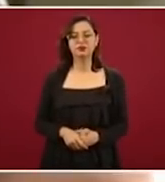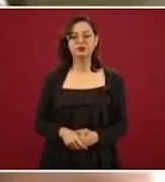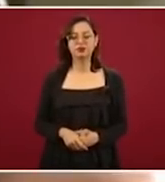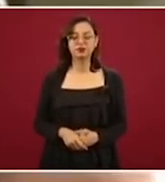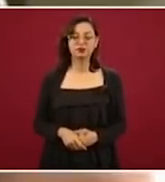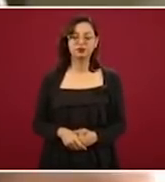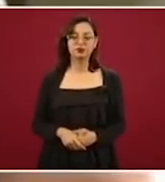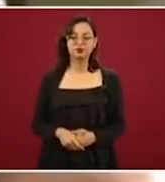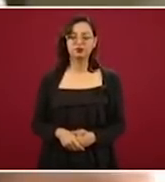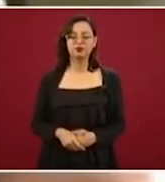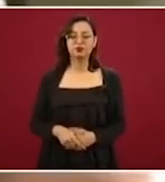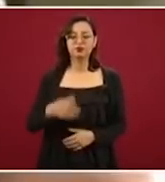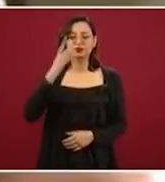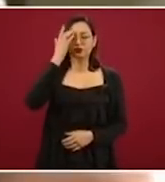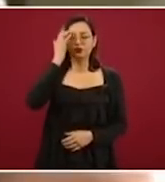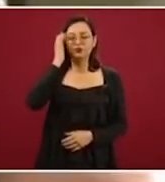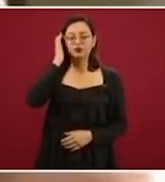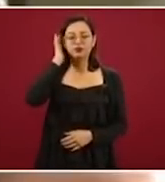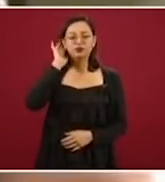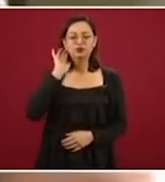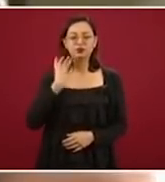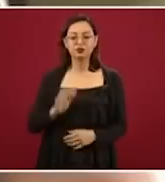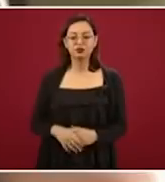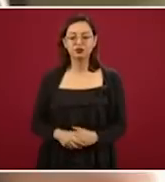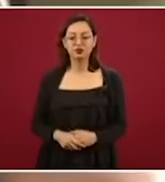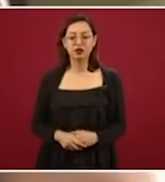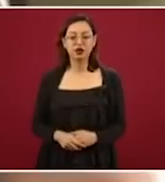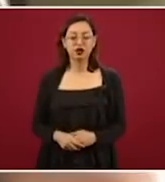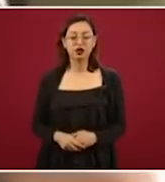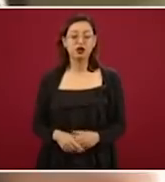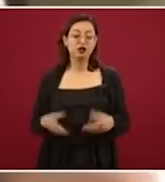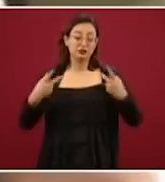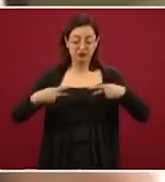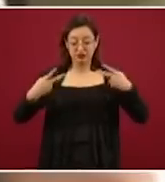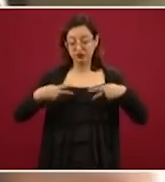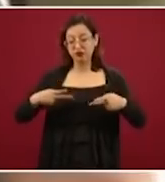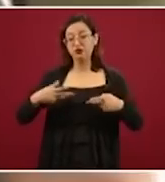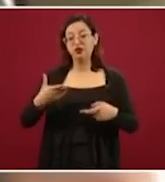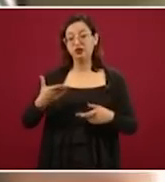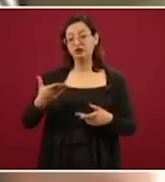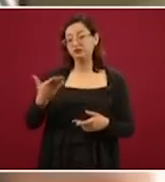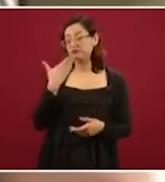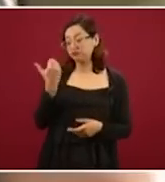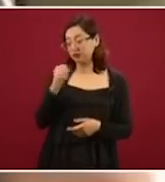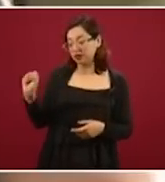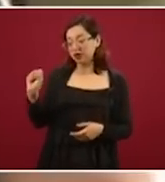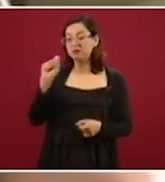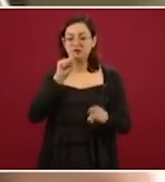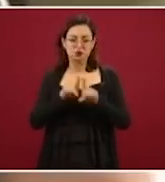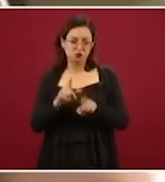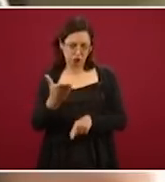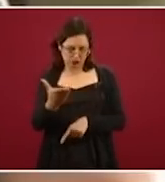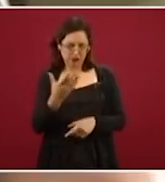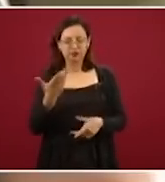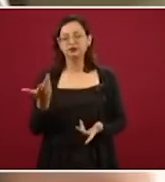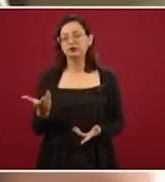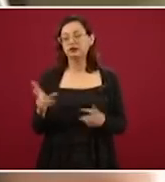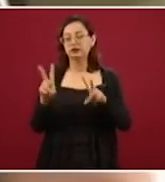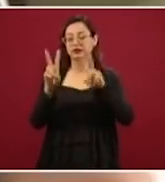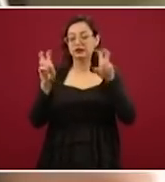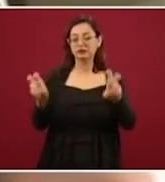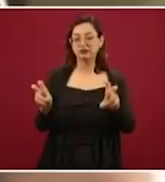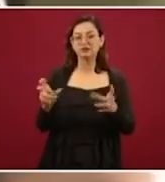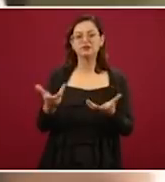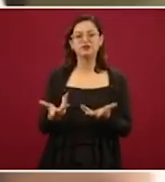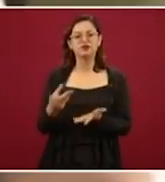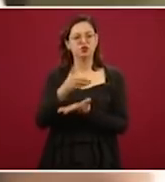y los expertos hablan del incremento del uso de las drogas, es la